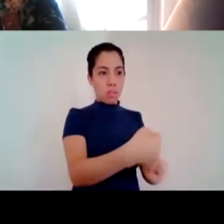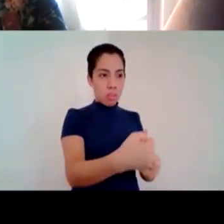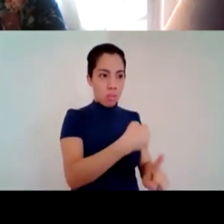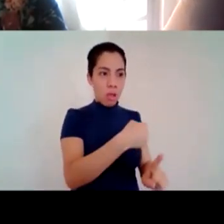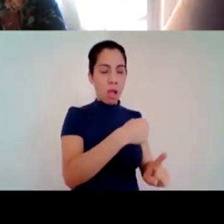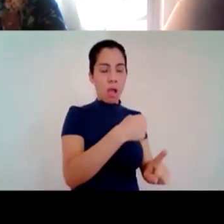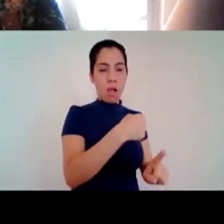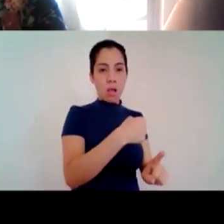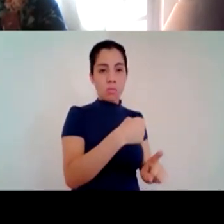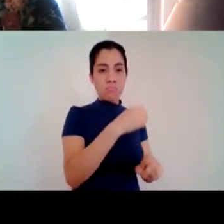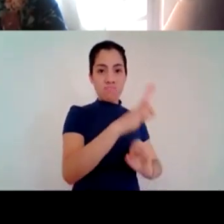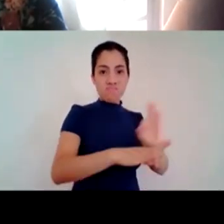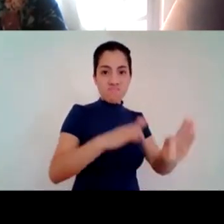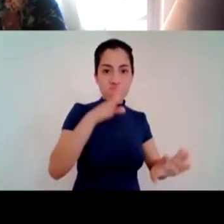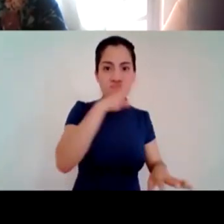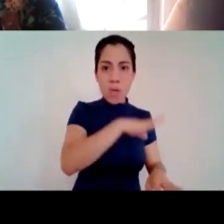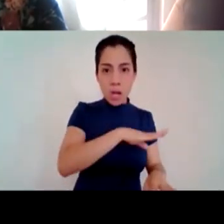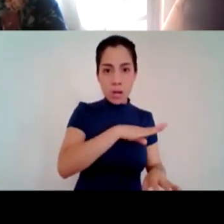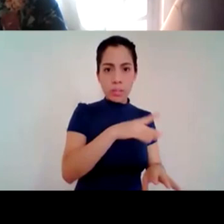niño que necesite ayuda